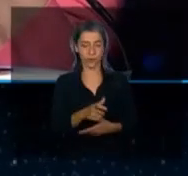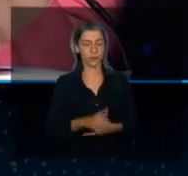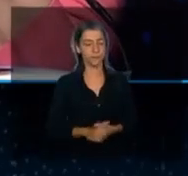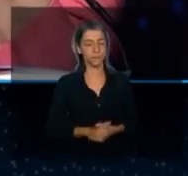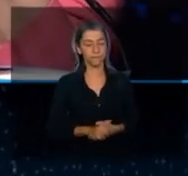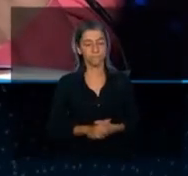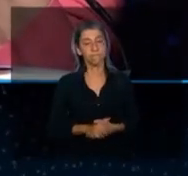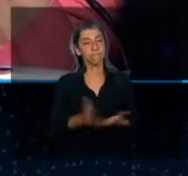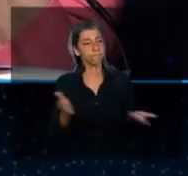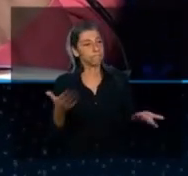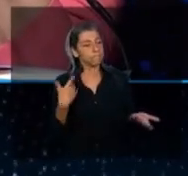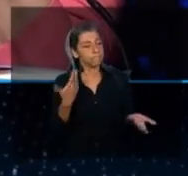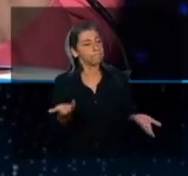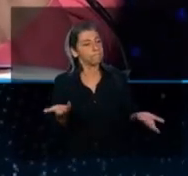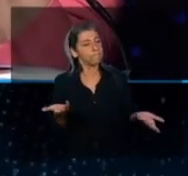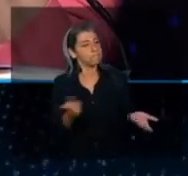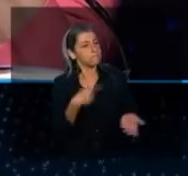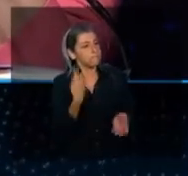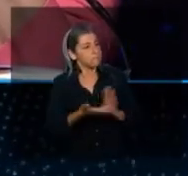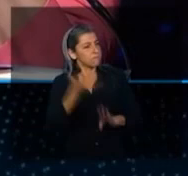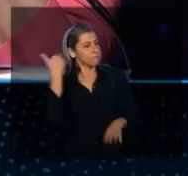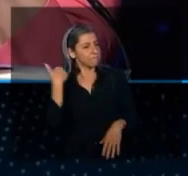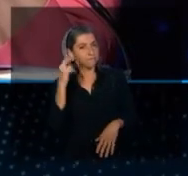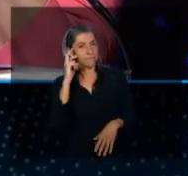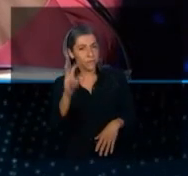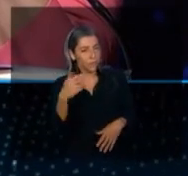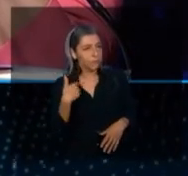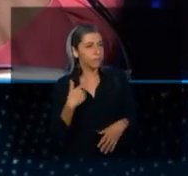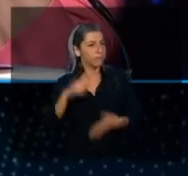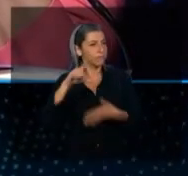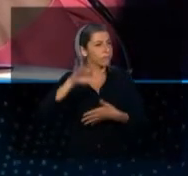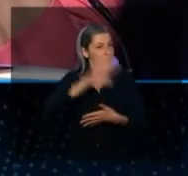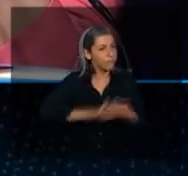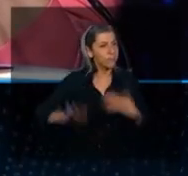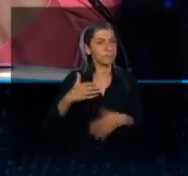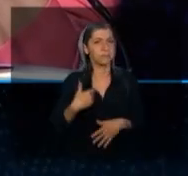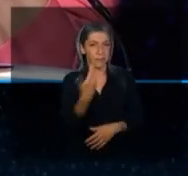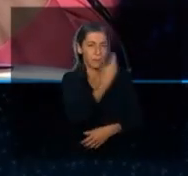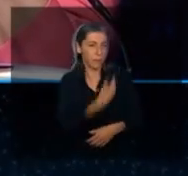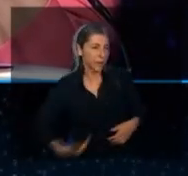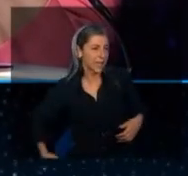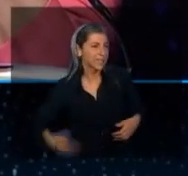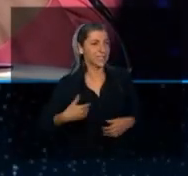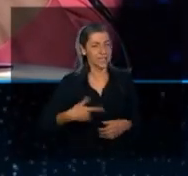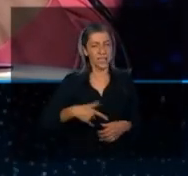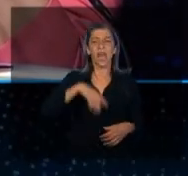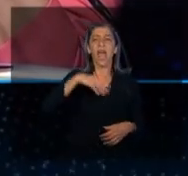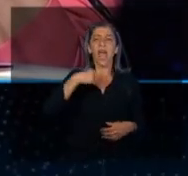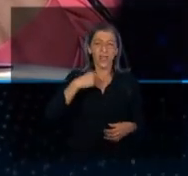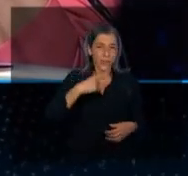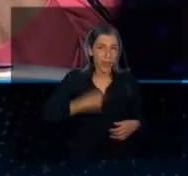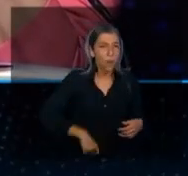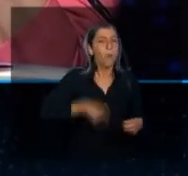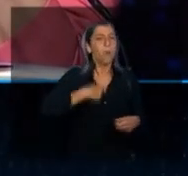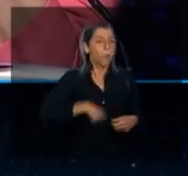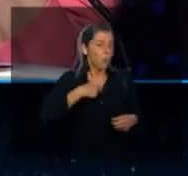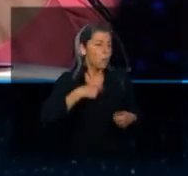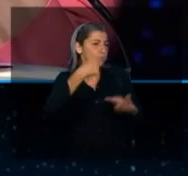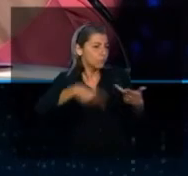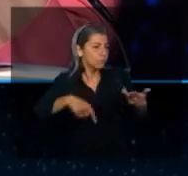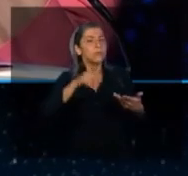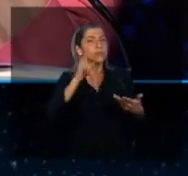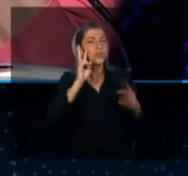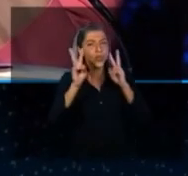he visto presidente latinoamericano como el presidente gor el Pepe mojca que son progresistas en serio y no